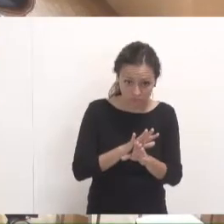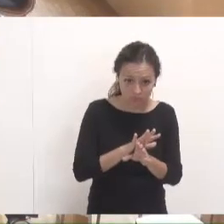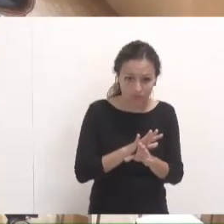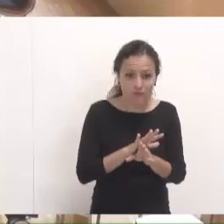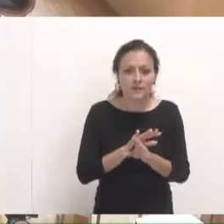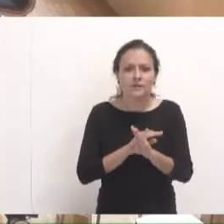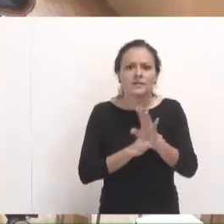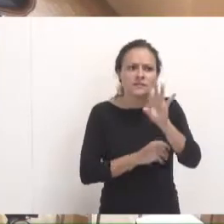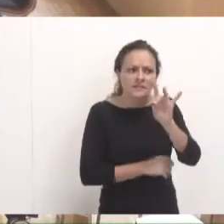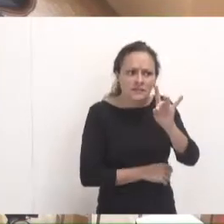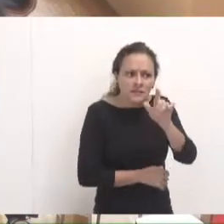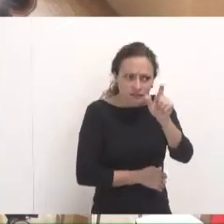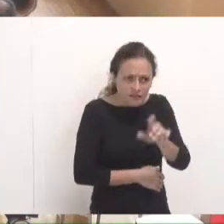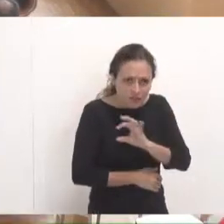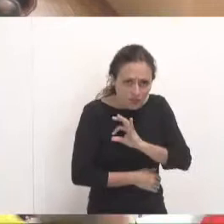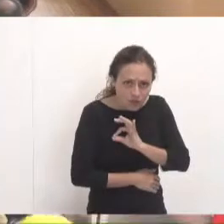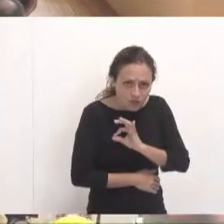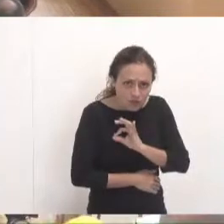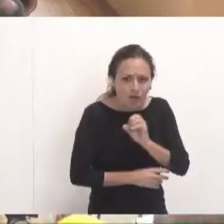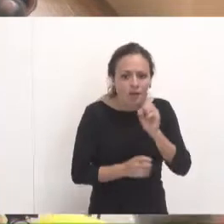Sí, señor Roque. Sí, para continuar